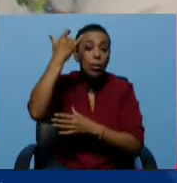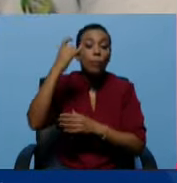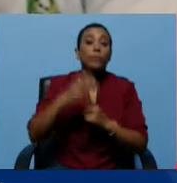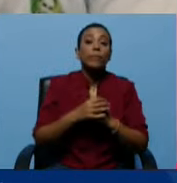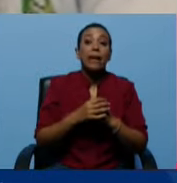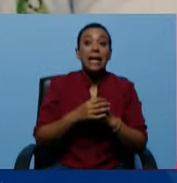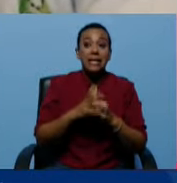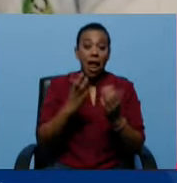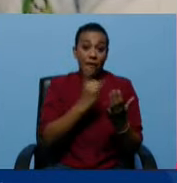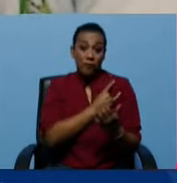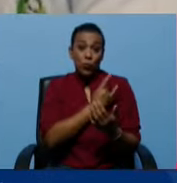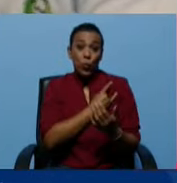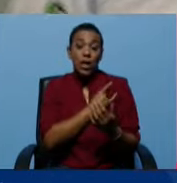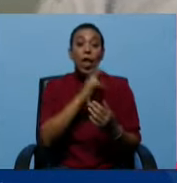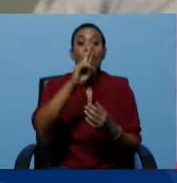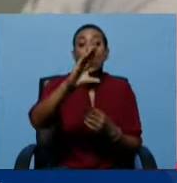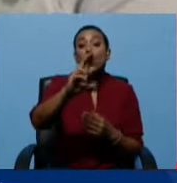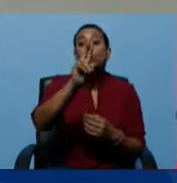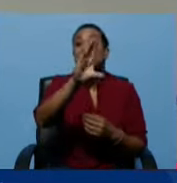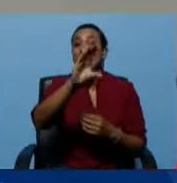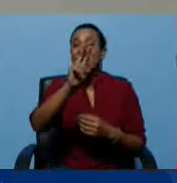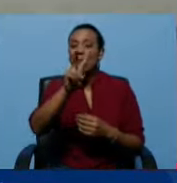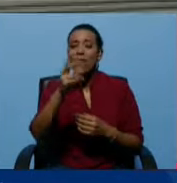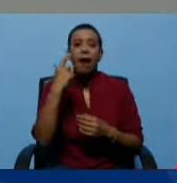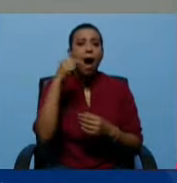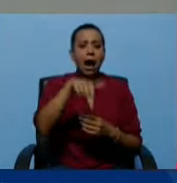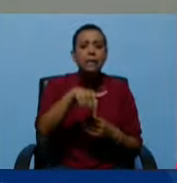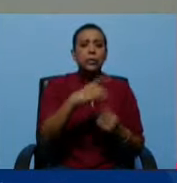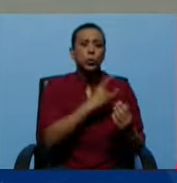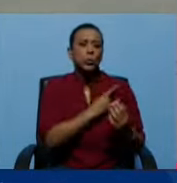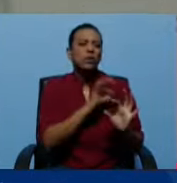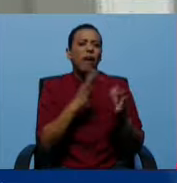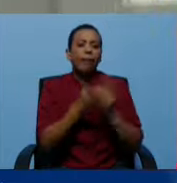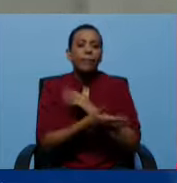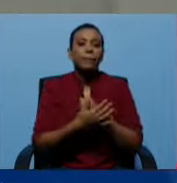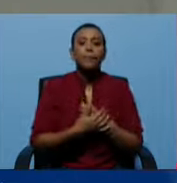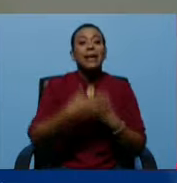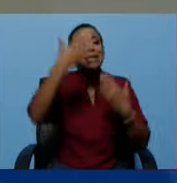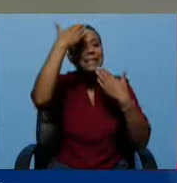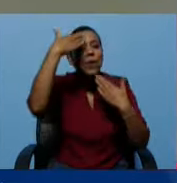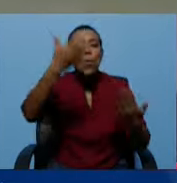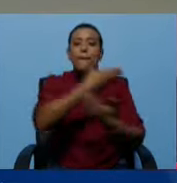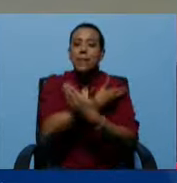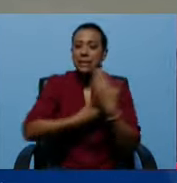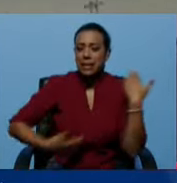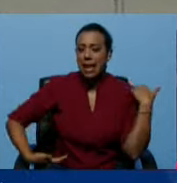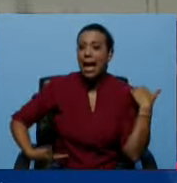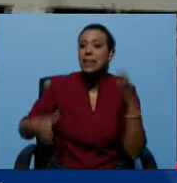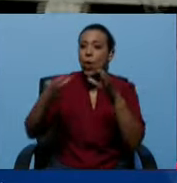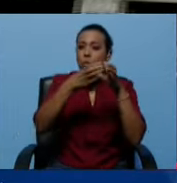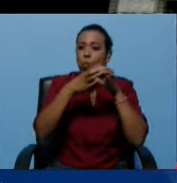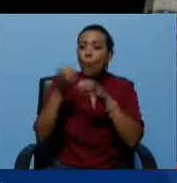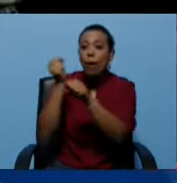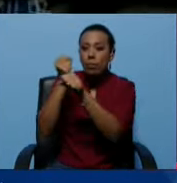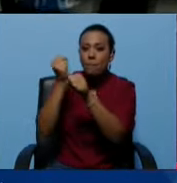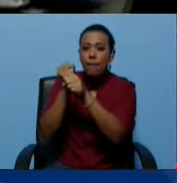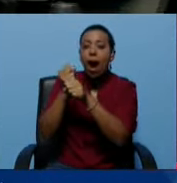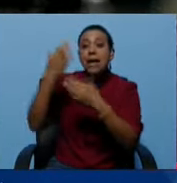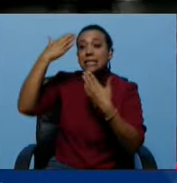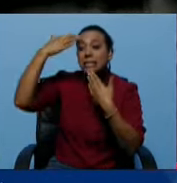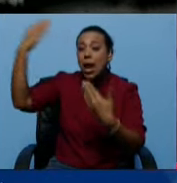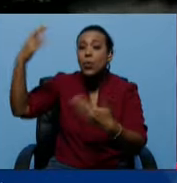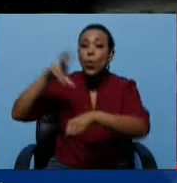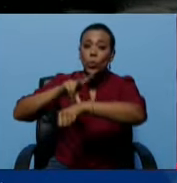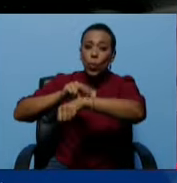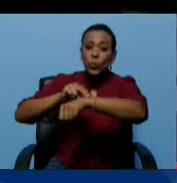de Farmacia de la UCB, para que explique un poco acerca de los extractos. Saludos, presidente, a usted, al equipo que le acompaña. Saludos a la